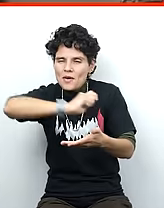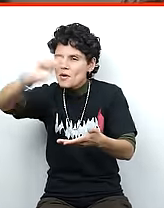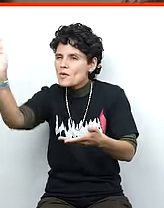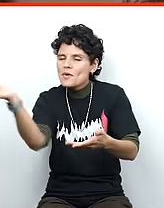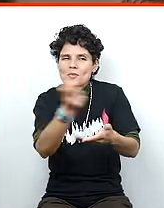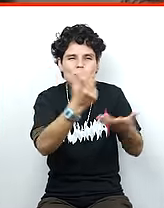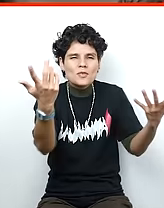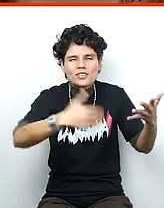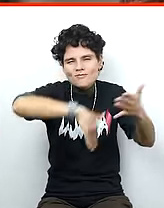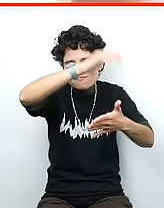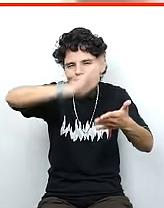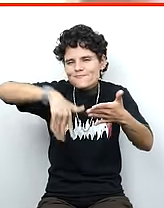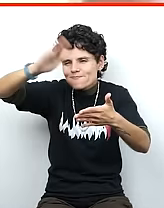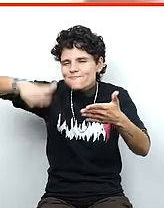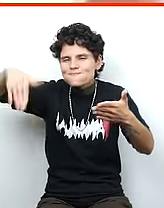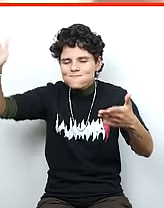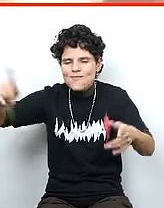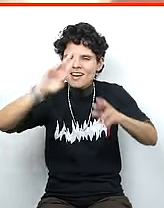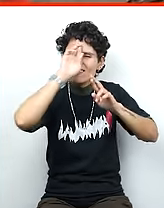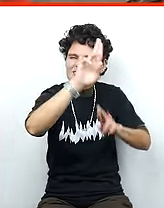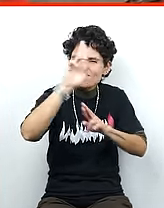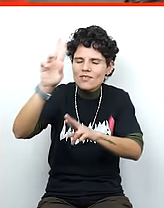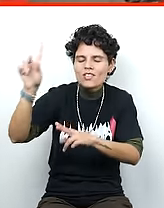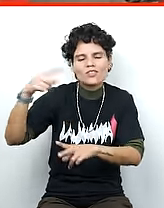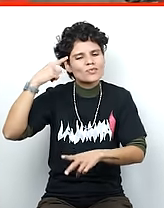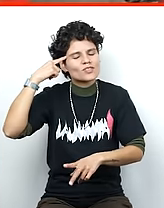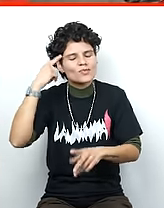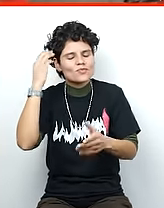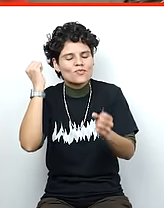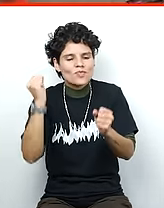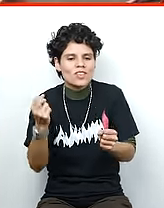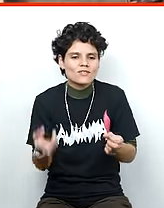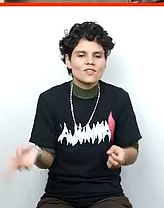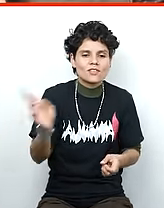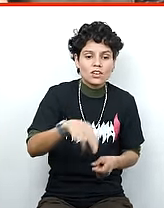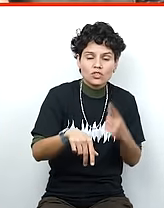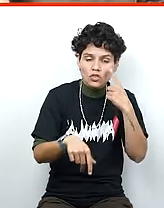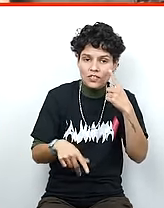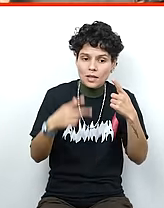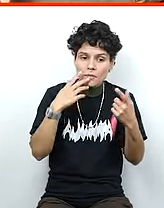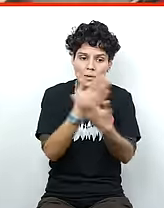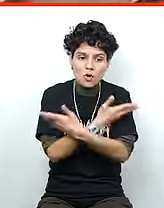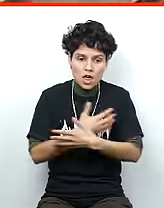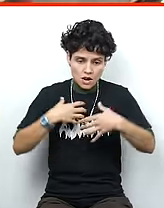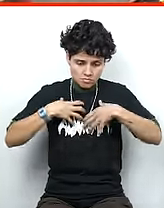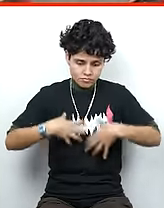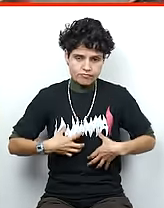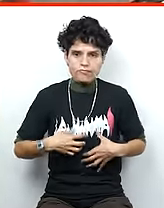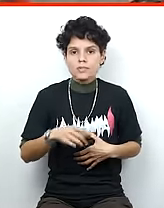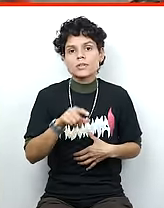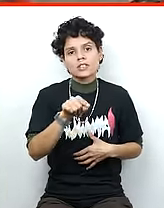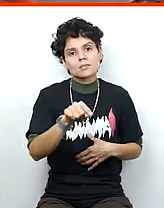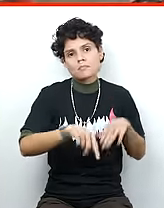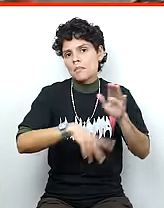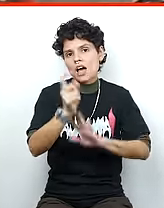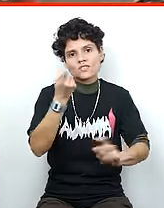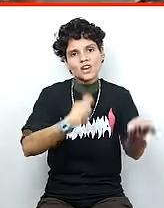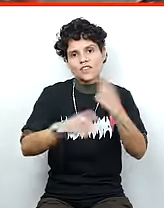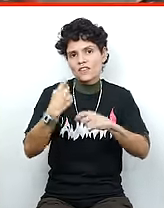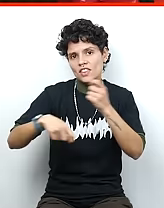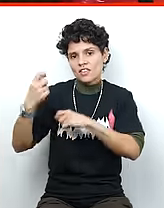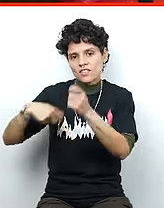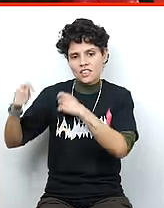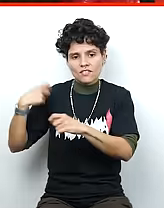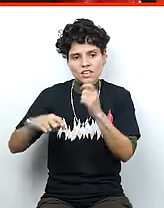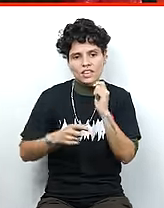por todo. Impresionante, ¿no? Sí, era brígido el respeto. La otra vez leí que una de las poleras más vendidas. Sí. Con la imagen de Tupac, en Estados